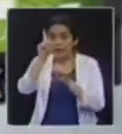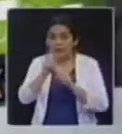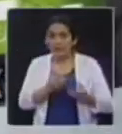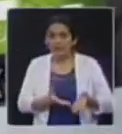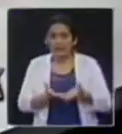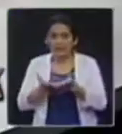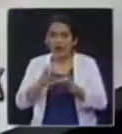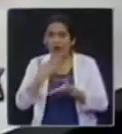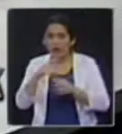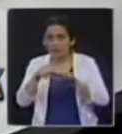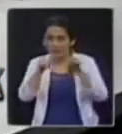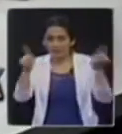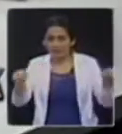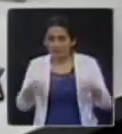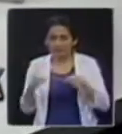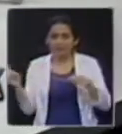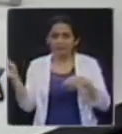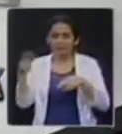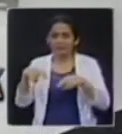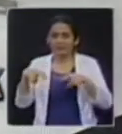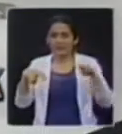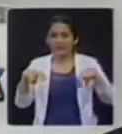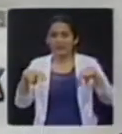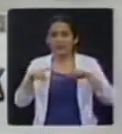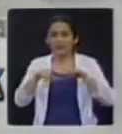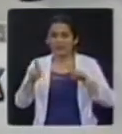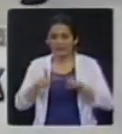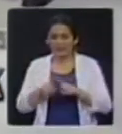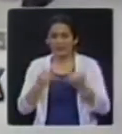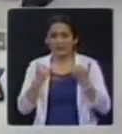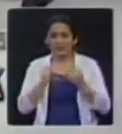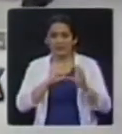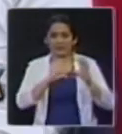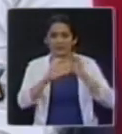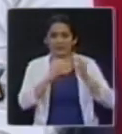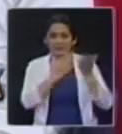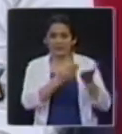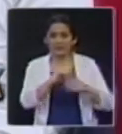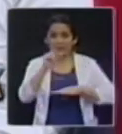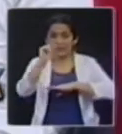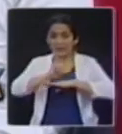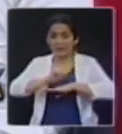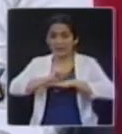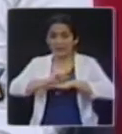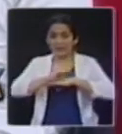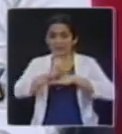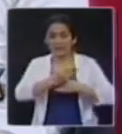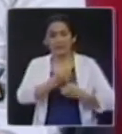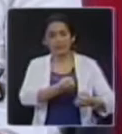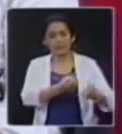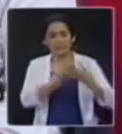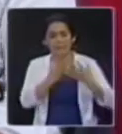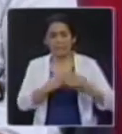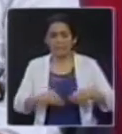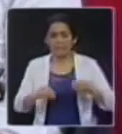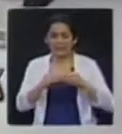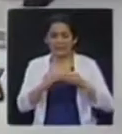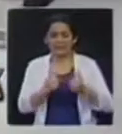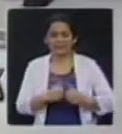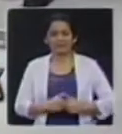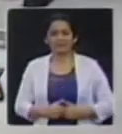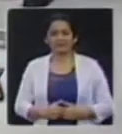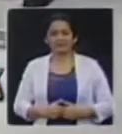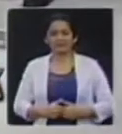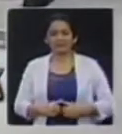hoy a Juan Pablo Miranda, que es el gerente general de Bate Parts. Está acá con nosotros para conversar al respecto. Bate